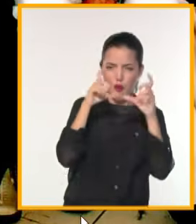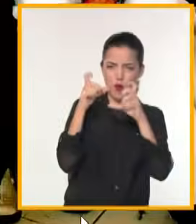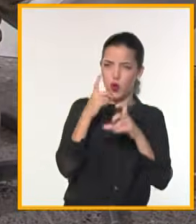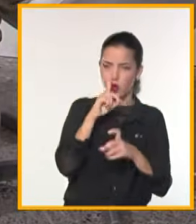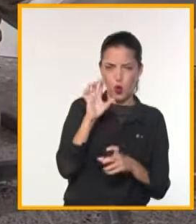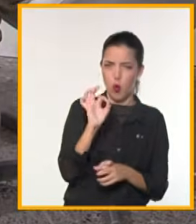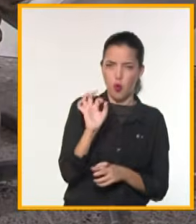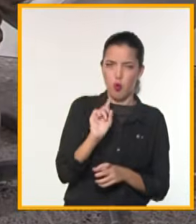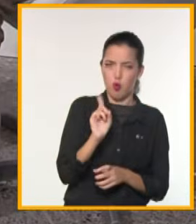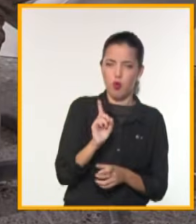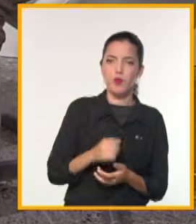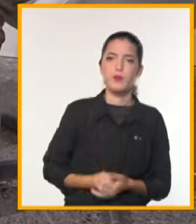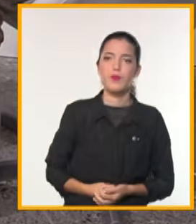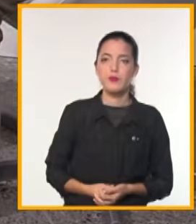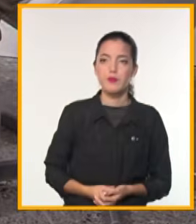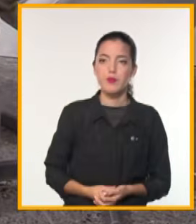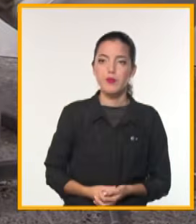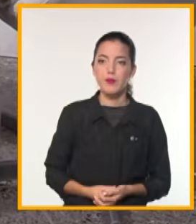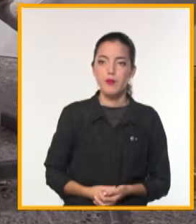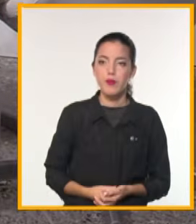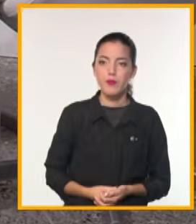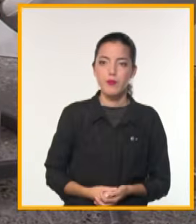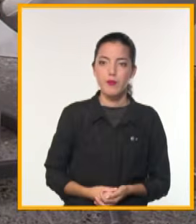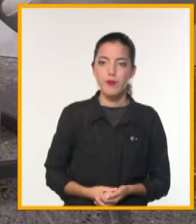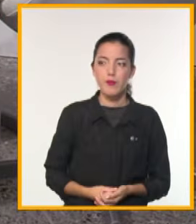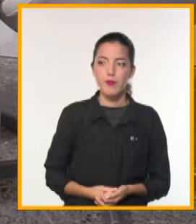y mi mamá. Sí, pero bueno...